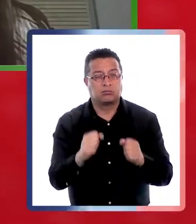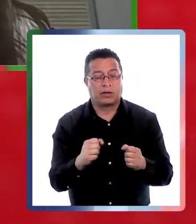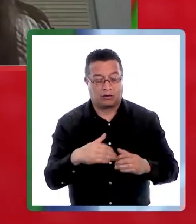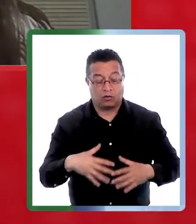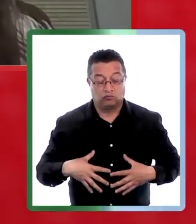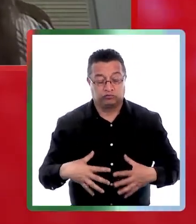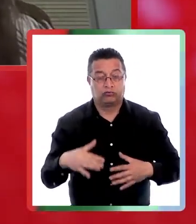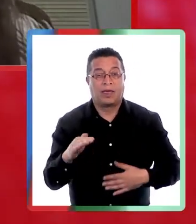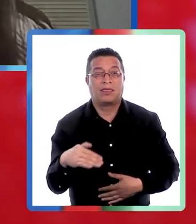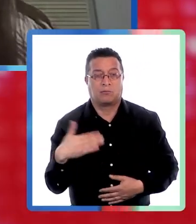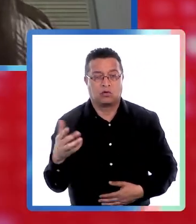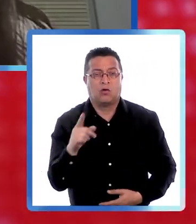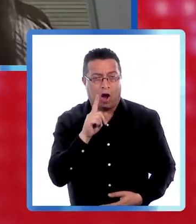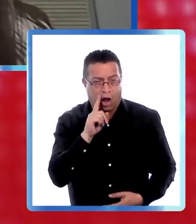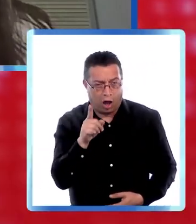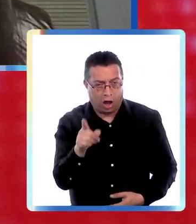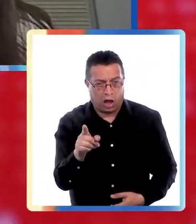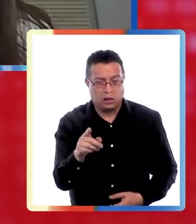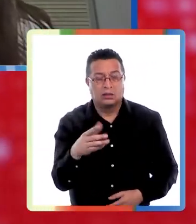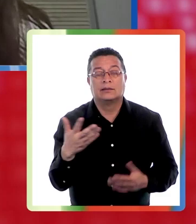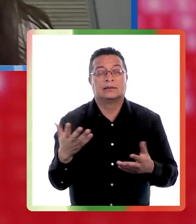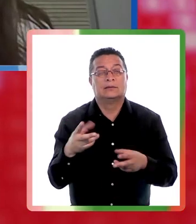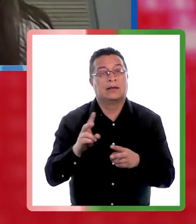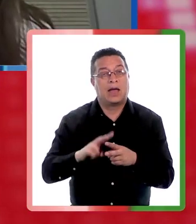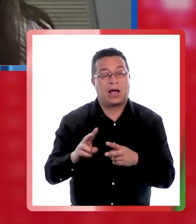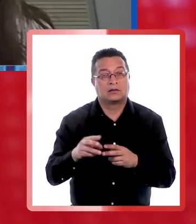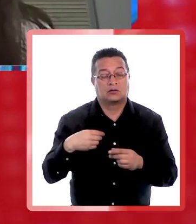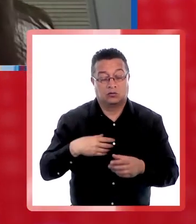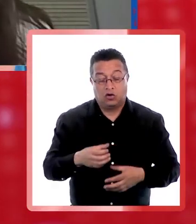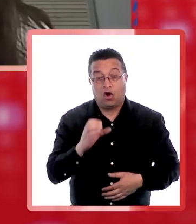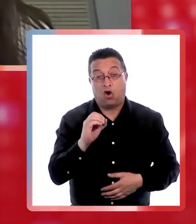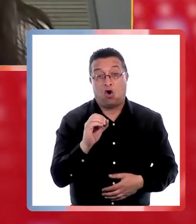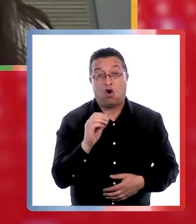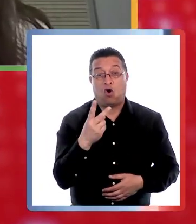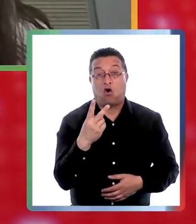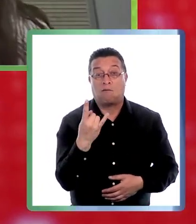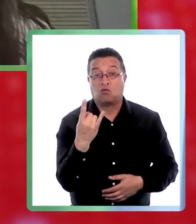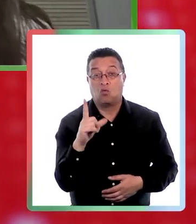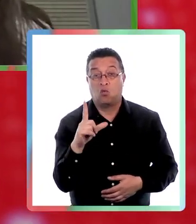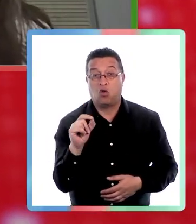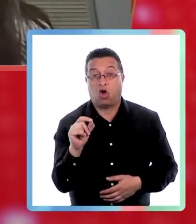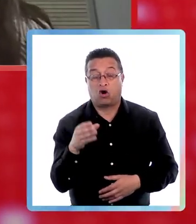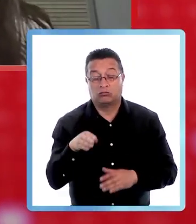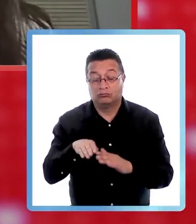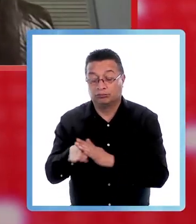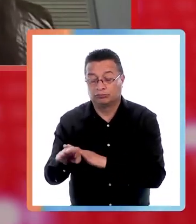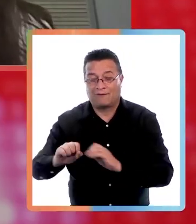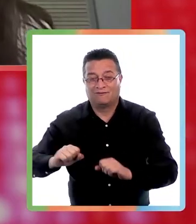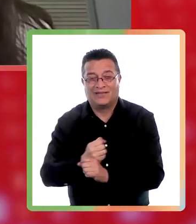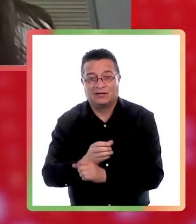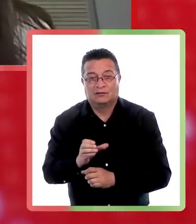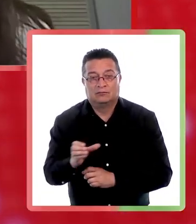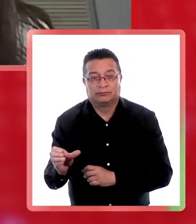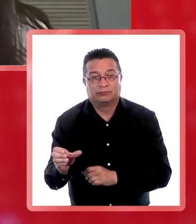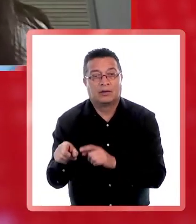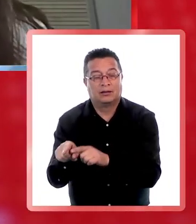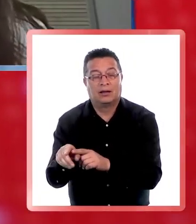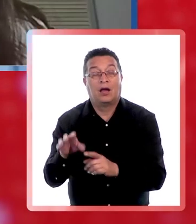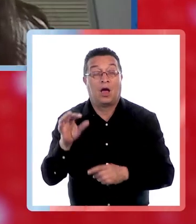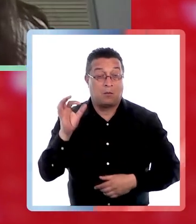un embarazo posterior. Muchas veces lo que se hace es congelar óvulos, pero en general si la